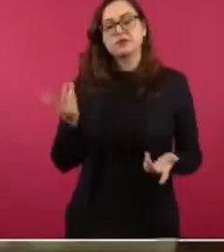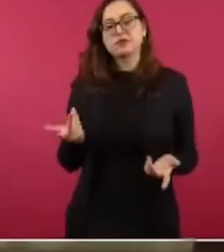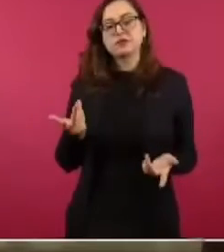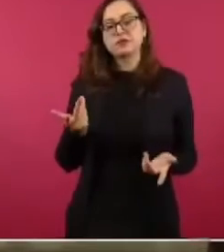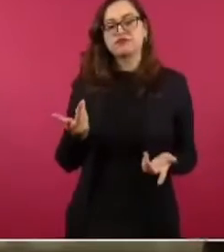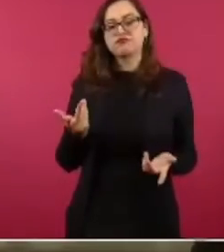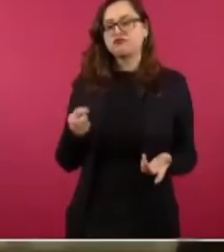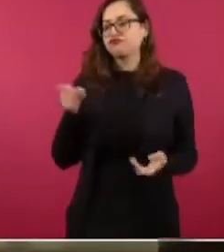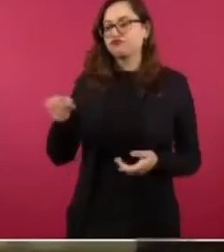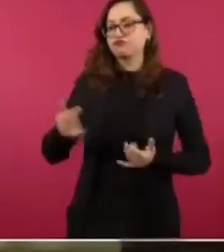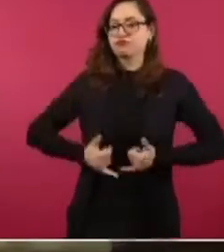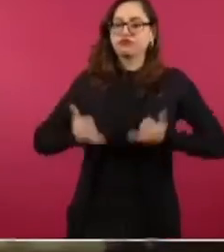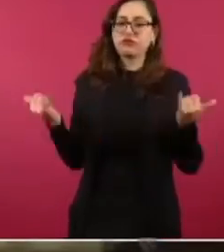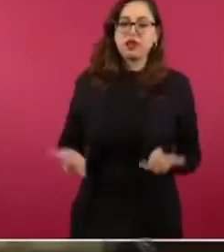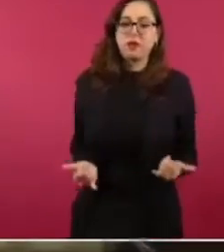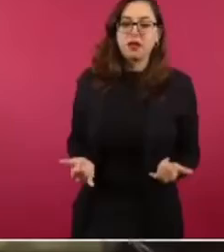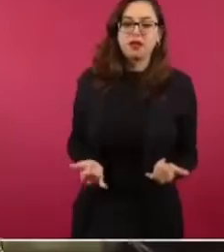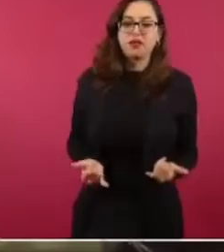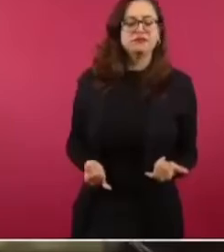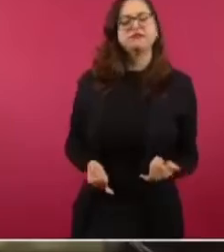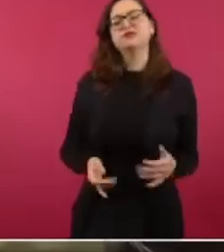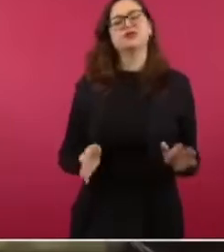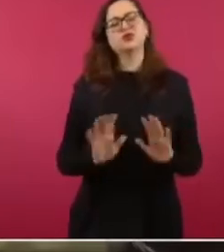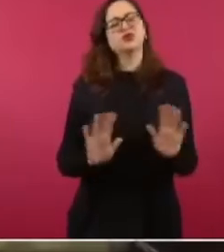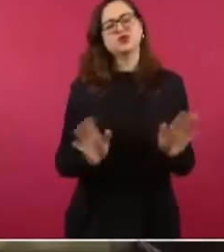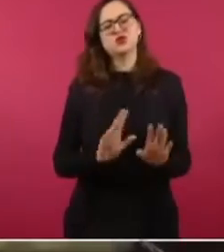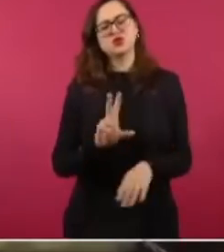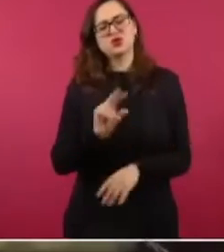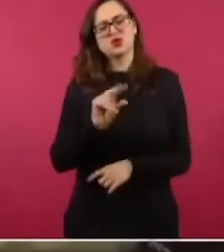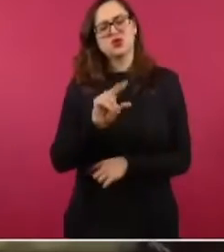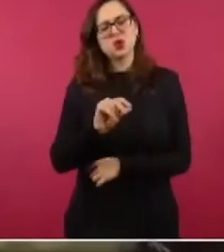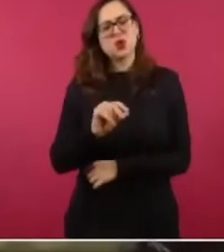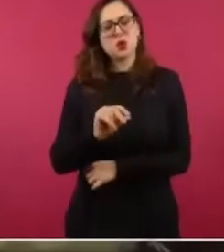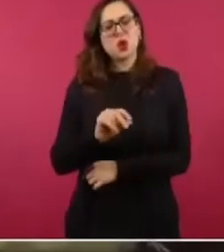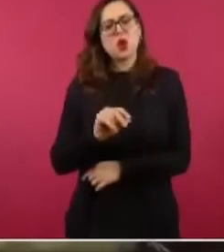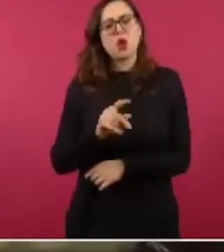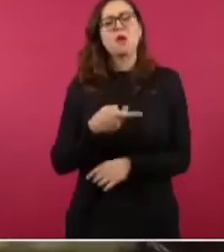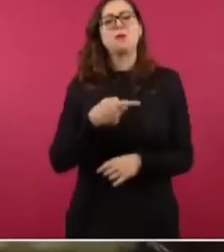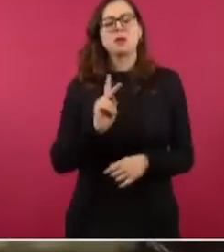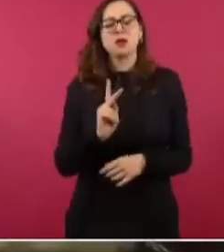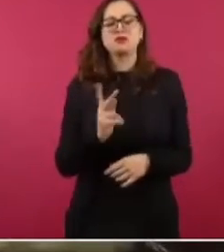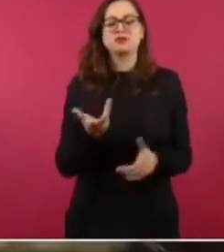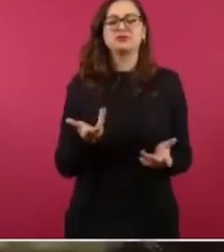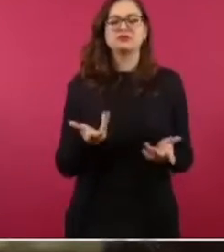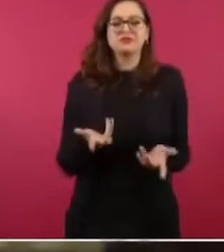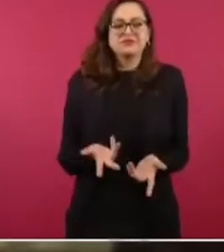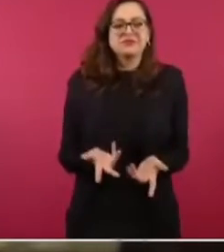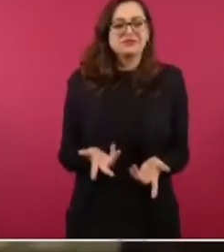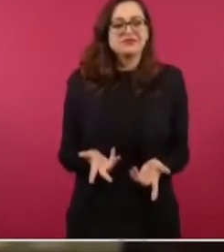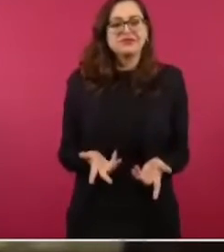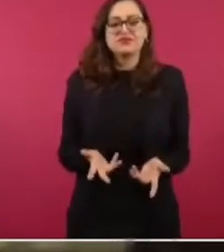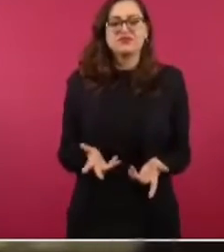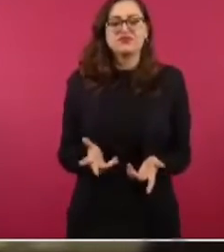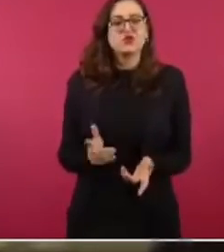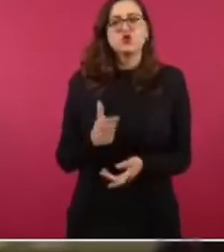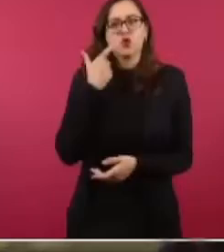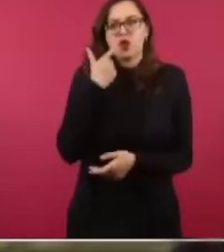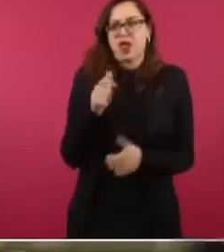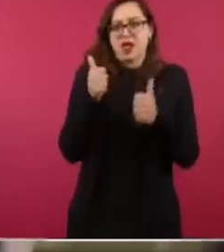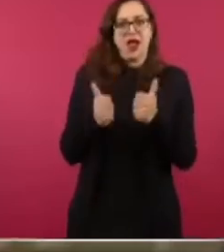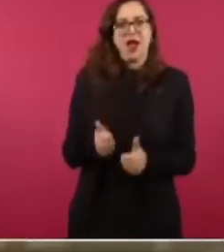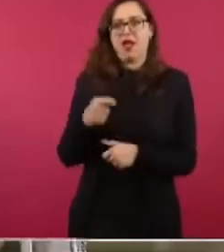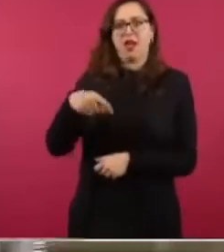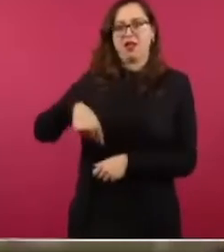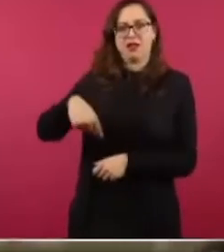están de necios, pero pues ellos han dicho, y lo han dicho en ciertas entrevistas y muchas entrevistas, que no quieren molestar al gobierno de México. Nosotros